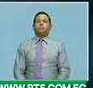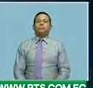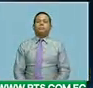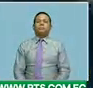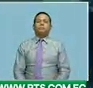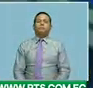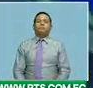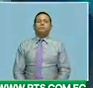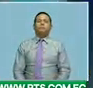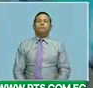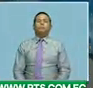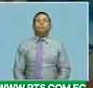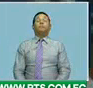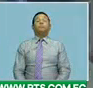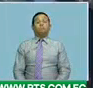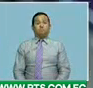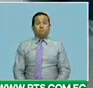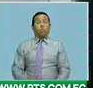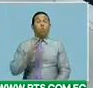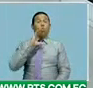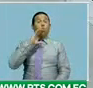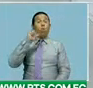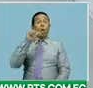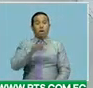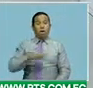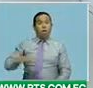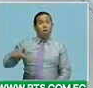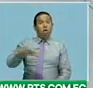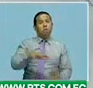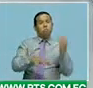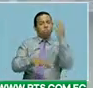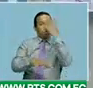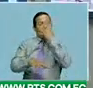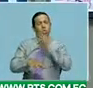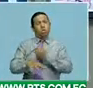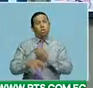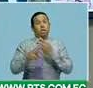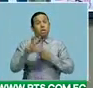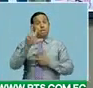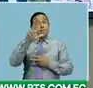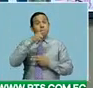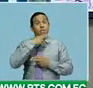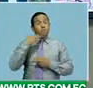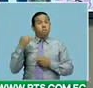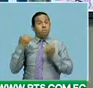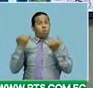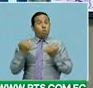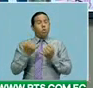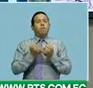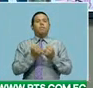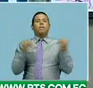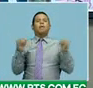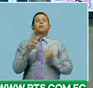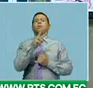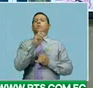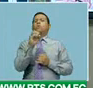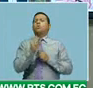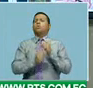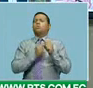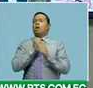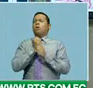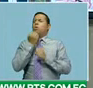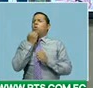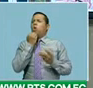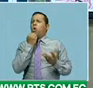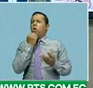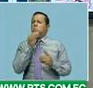Y la hermosa y acogedora ciudad de Cuenca celebró este 13 de noviembre su bicentenario de independencia con diversas actividades. Pero ¿qué hace tan especial esta